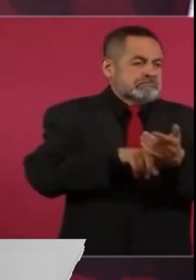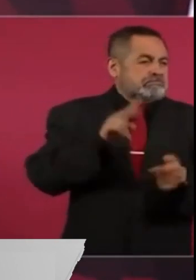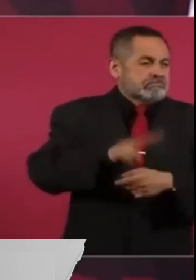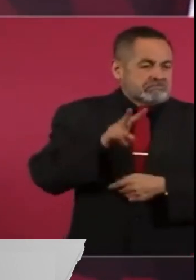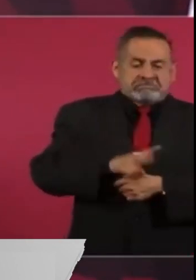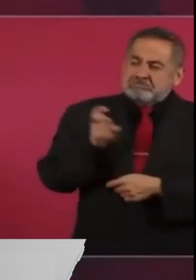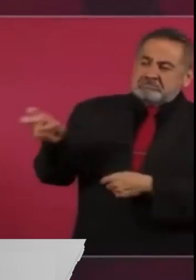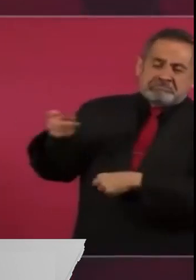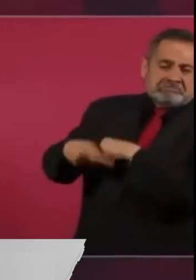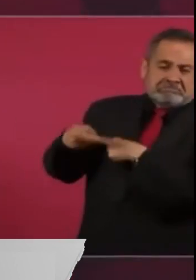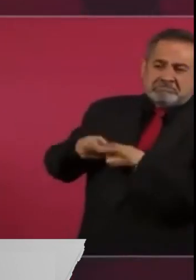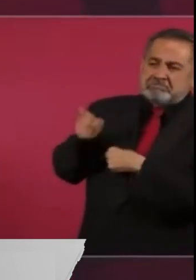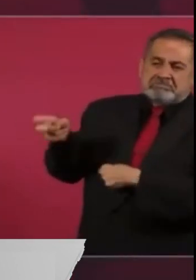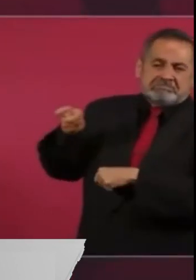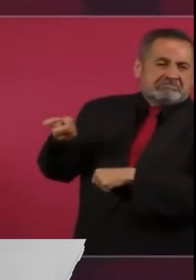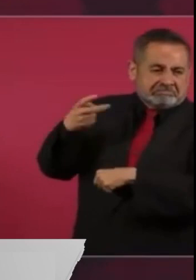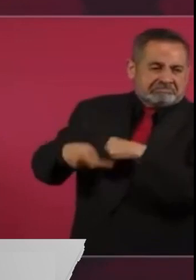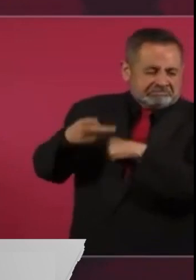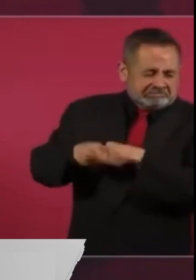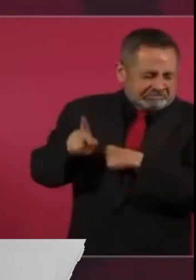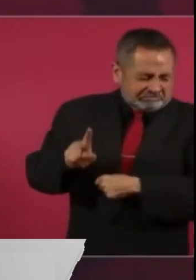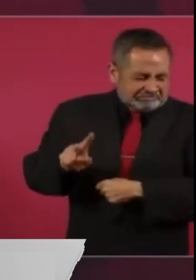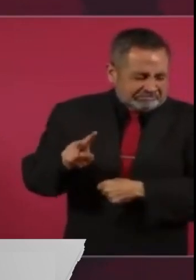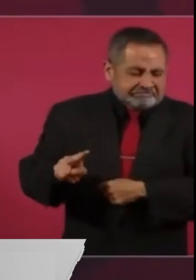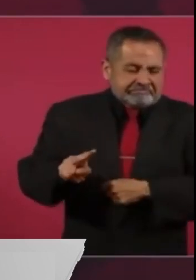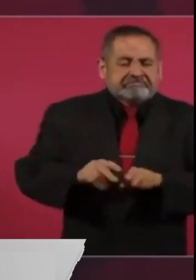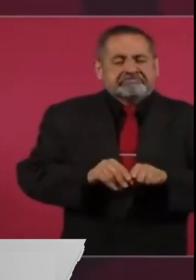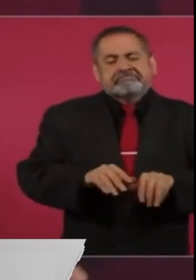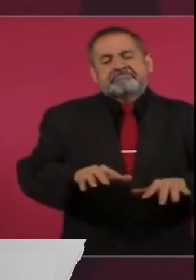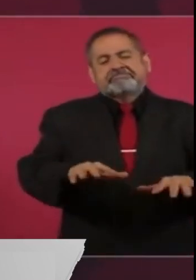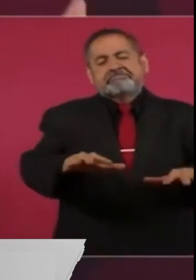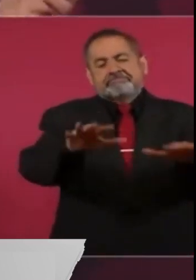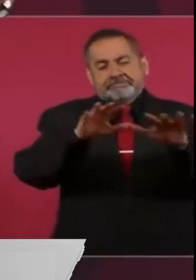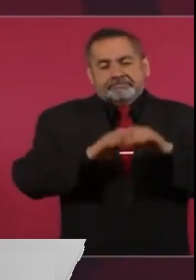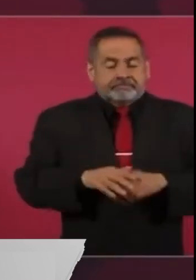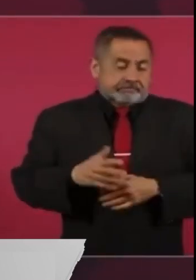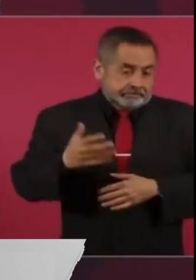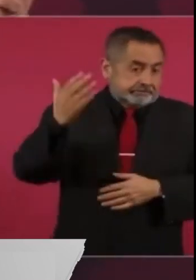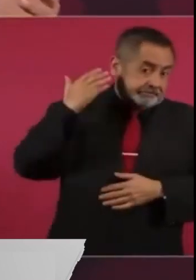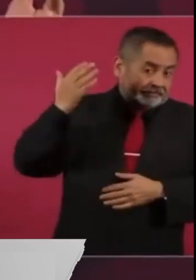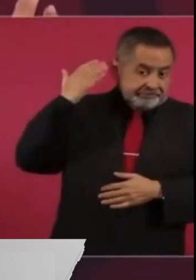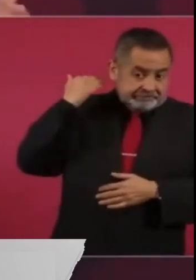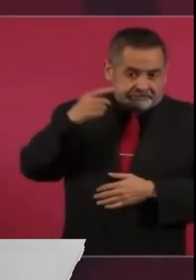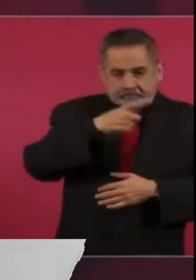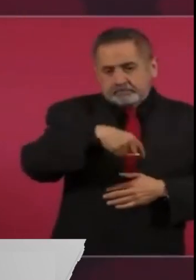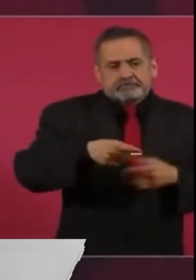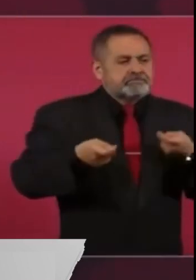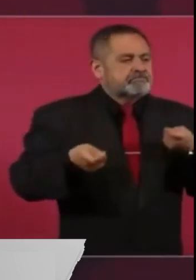Y en ese tiempo, pues tenían todo el control de los medios.